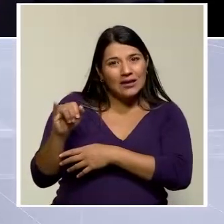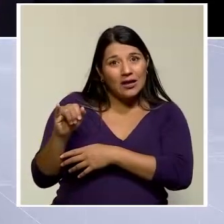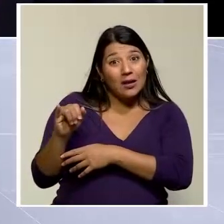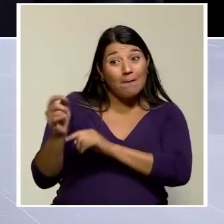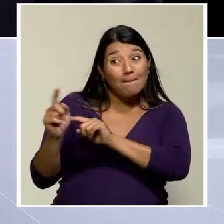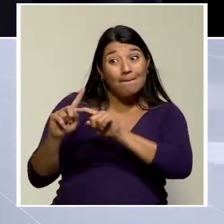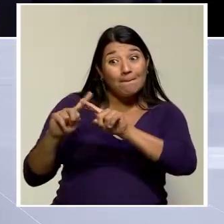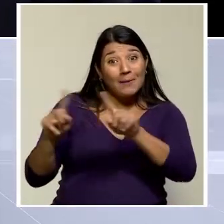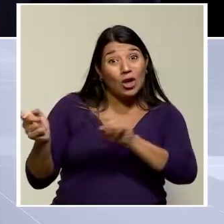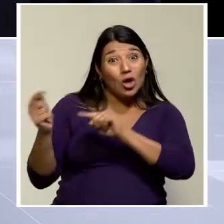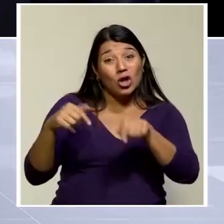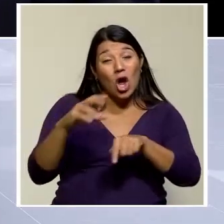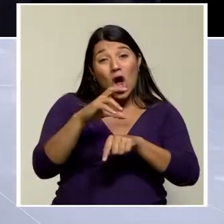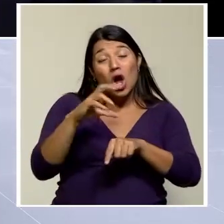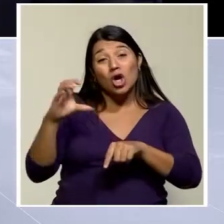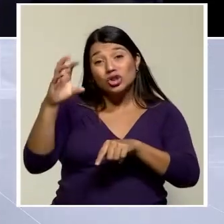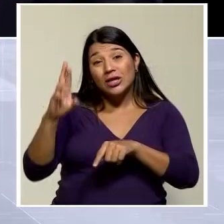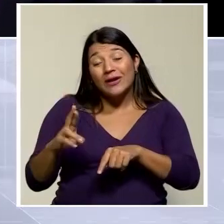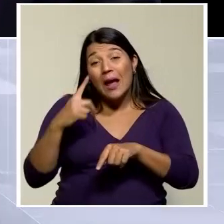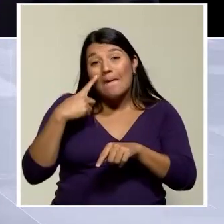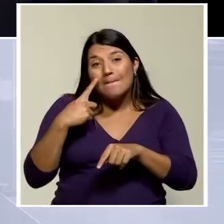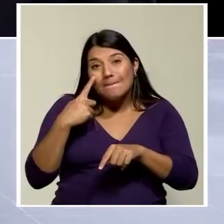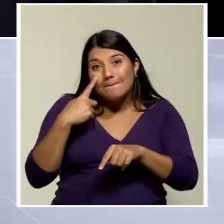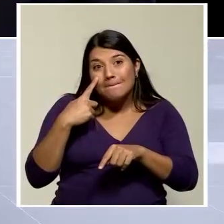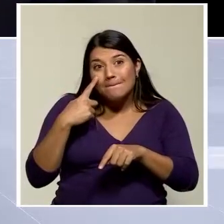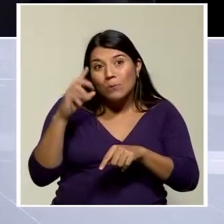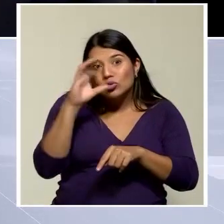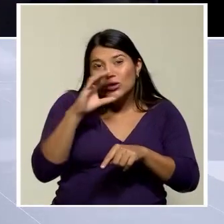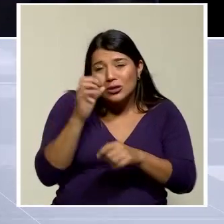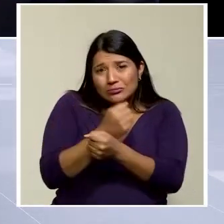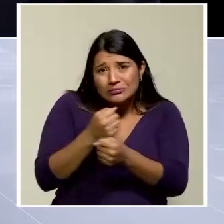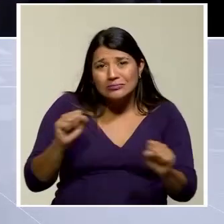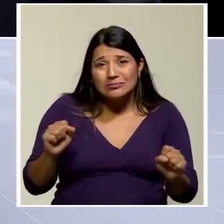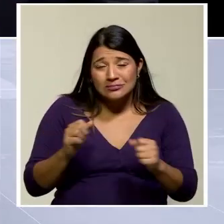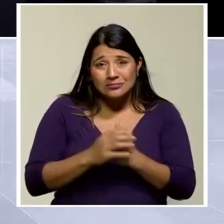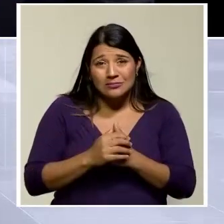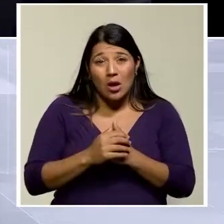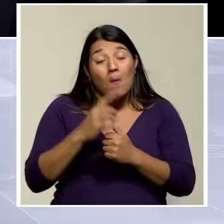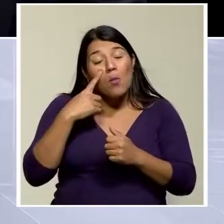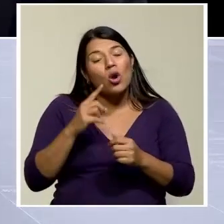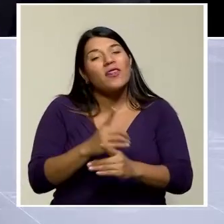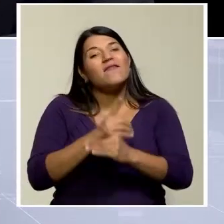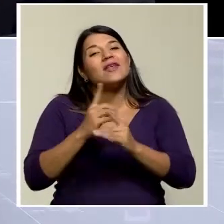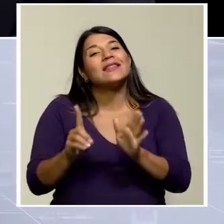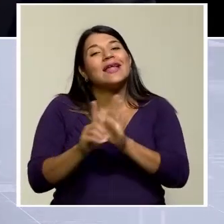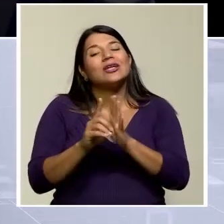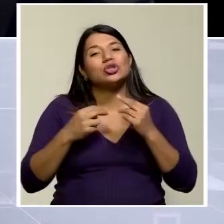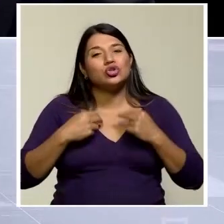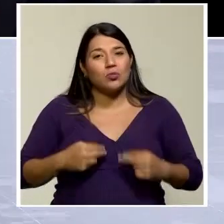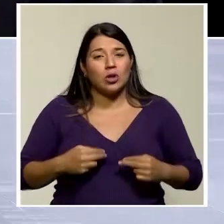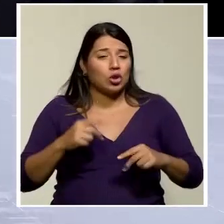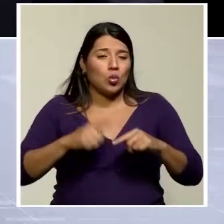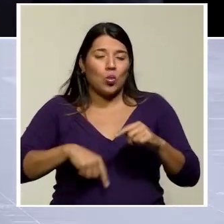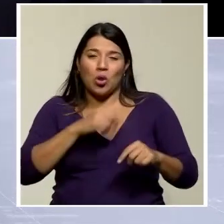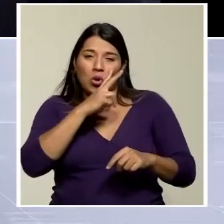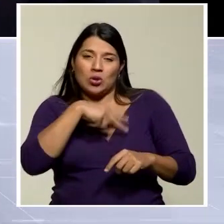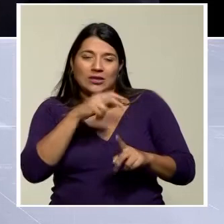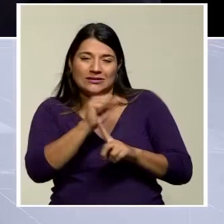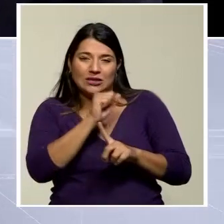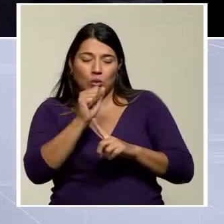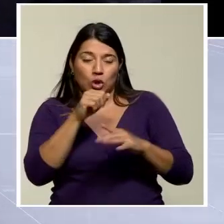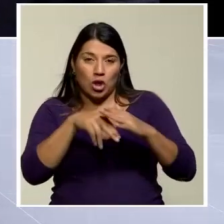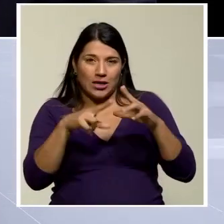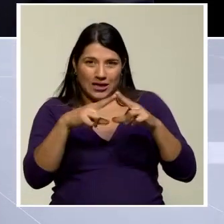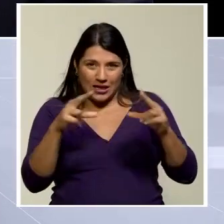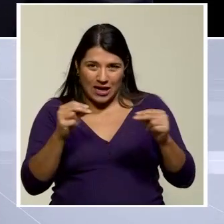Rica, entonces, por defender los derechos humanos. Entonces no se puede tapar el sol con un dedo. Don José María, usted demoró mucho el anuncio de